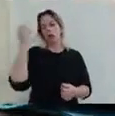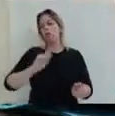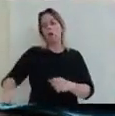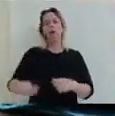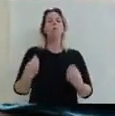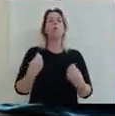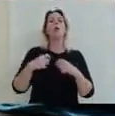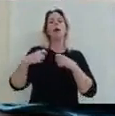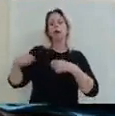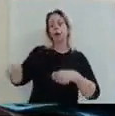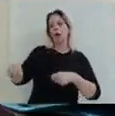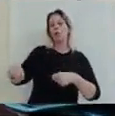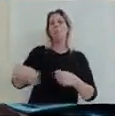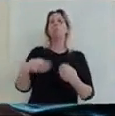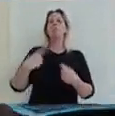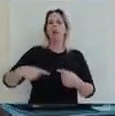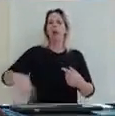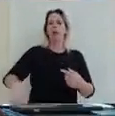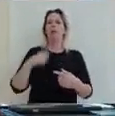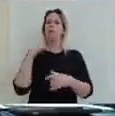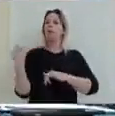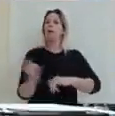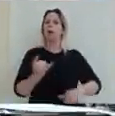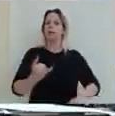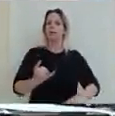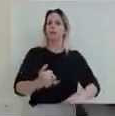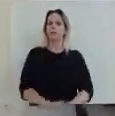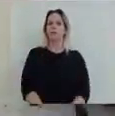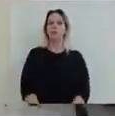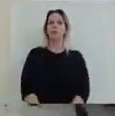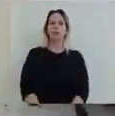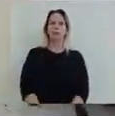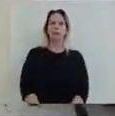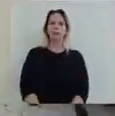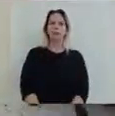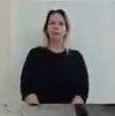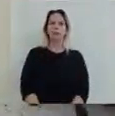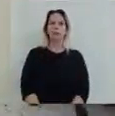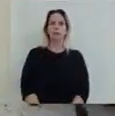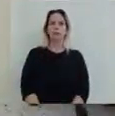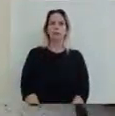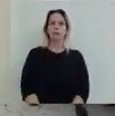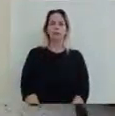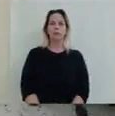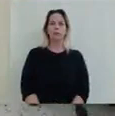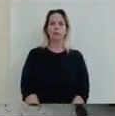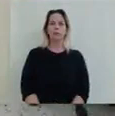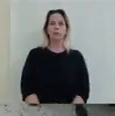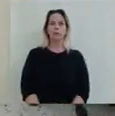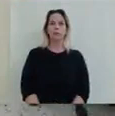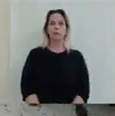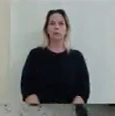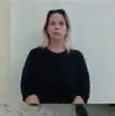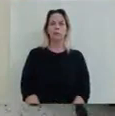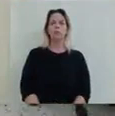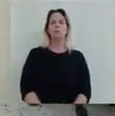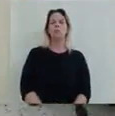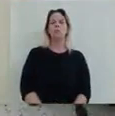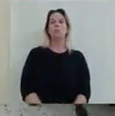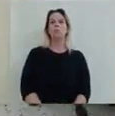2, comuníquese, regístrese, publíquese y oportunamente archívese. Firmado por los señores concejales Ferreira Damé, de Gaetano, Miño,